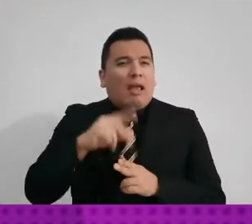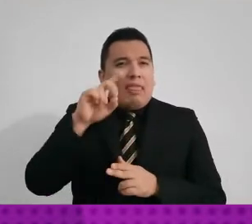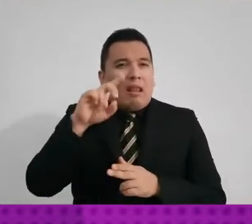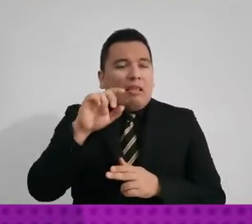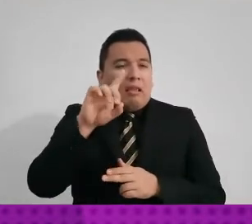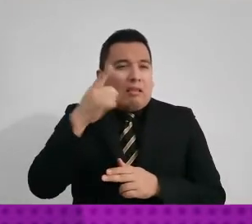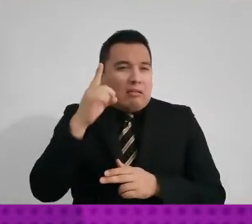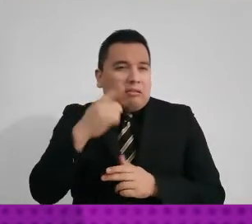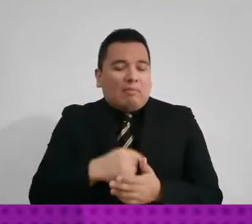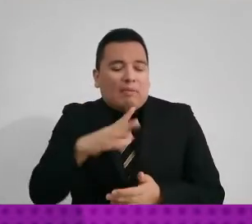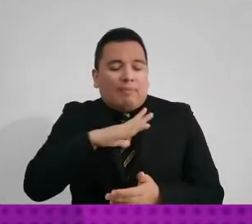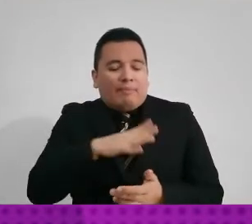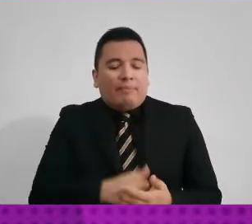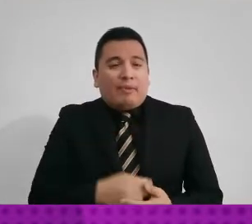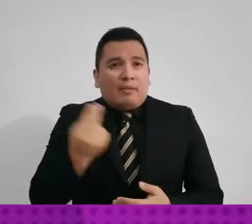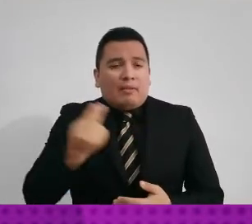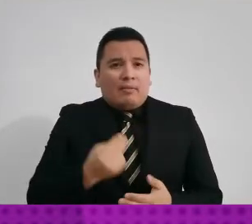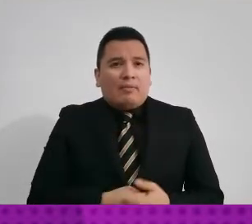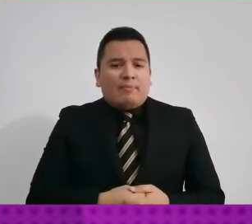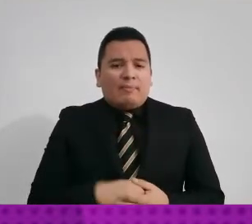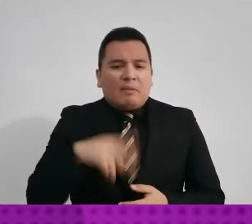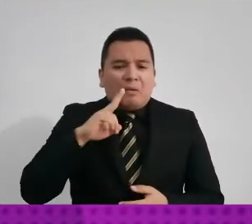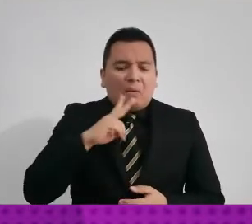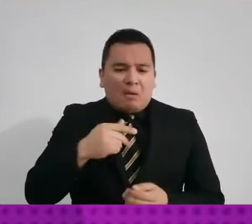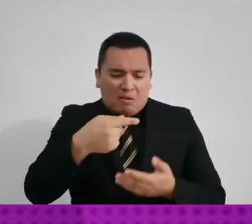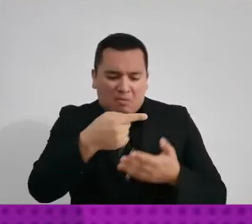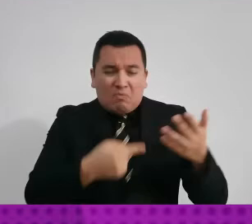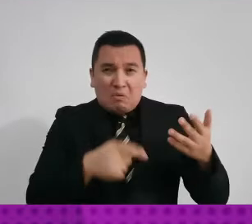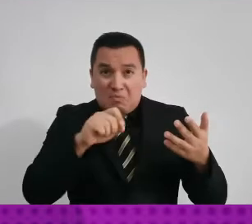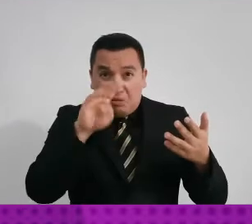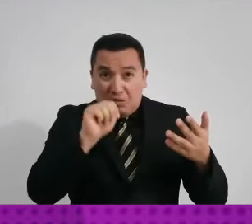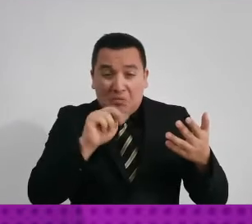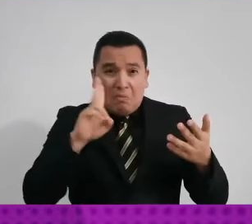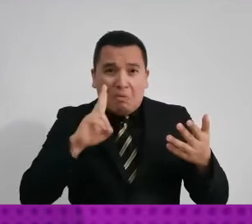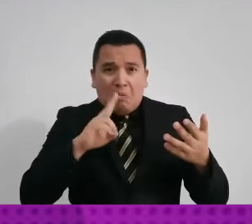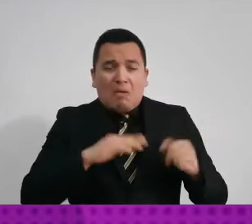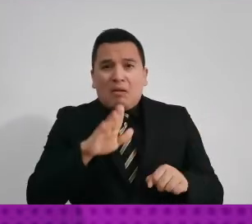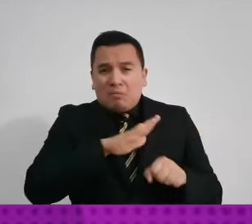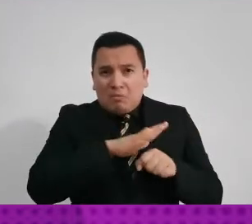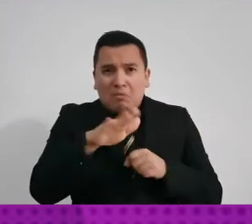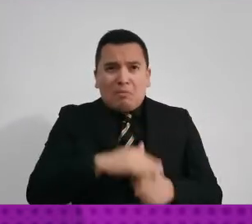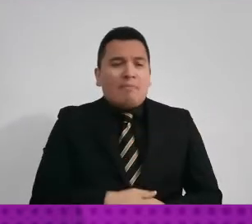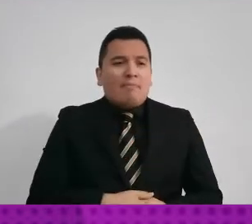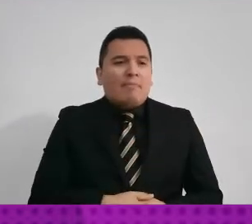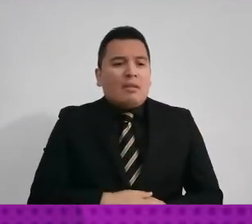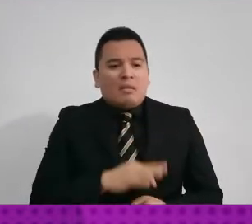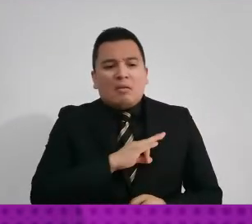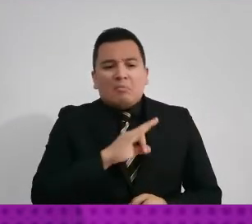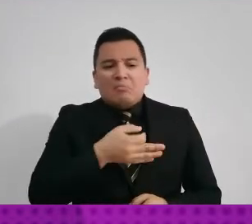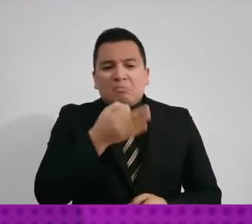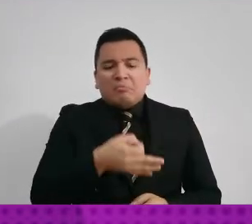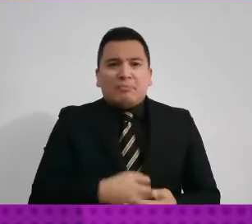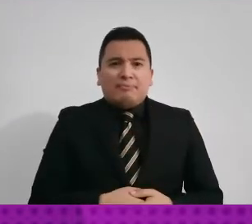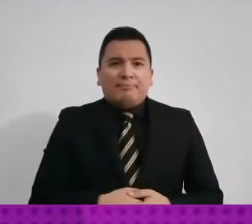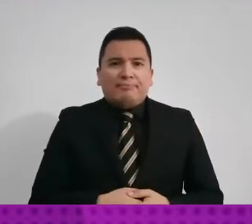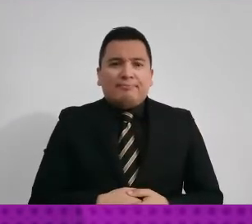día 30 de diciembre, tendrá que resolver sobre cuáles de esas 29 manifestaciones de intención son